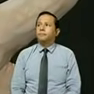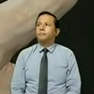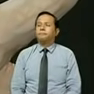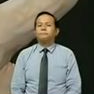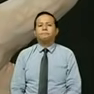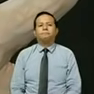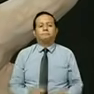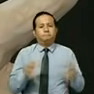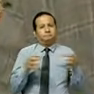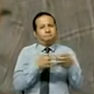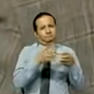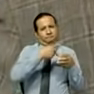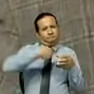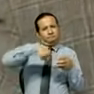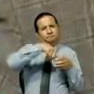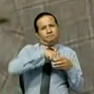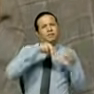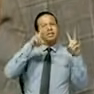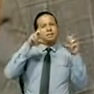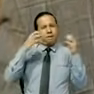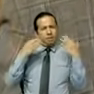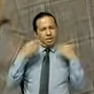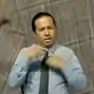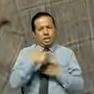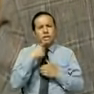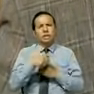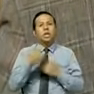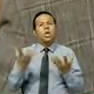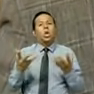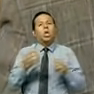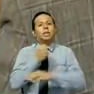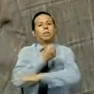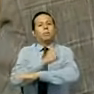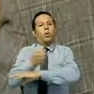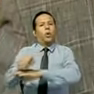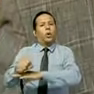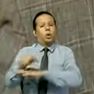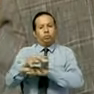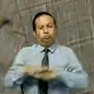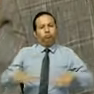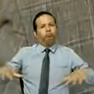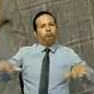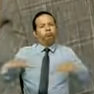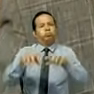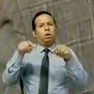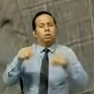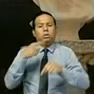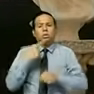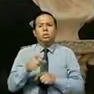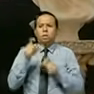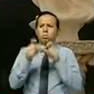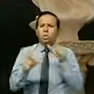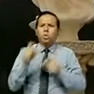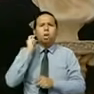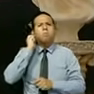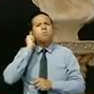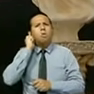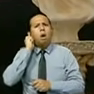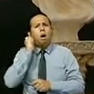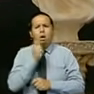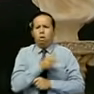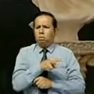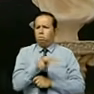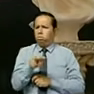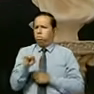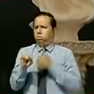La Cofradía de la Perla estuvo encargada de un evento en la vía San Borondón. Aquí, aparte de reconocer el valor de las mujeres, también se podían